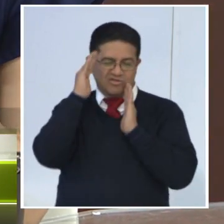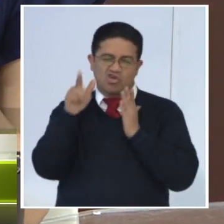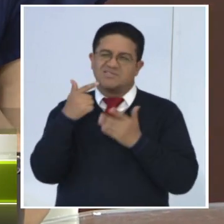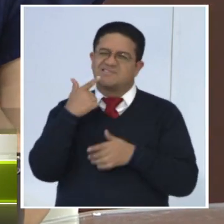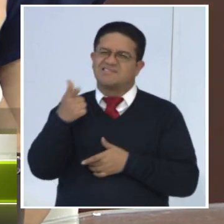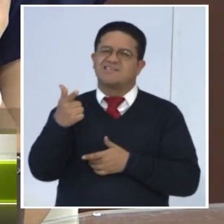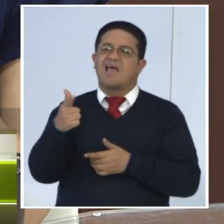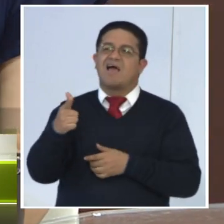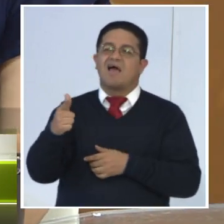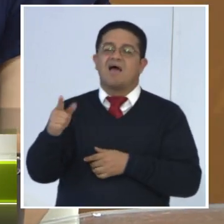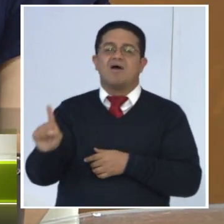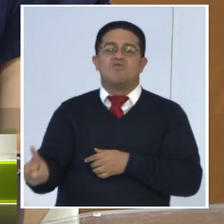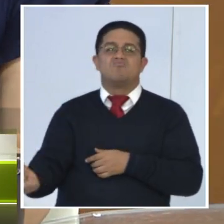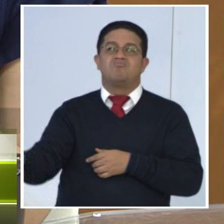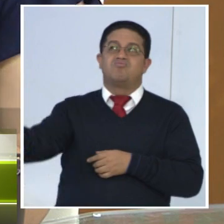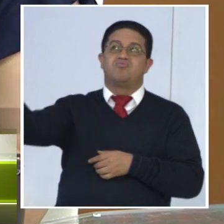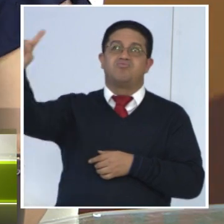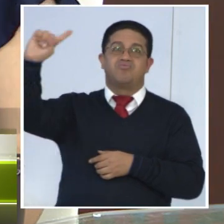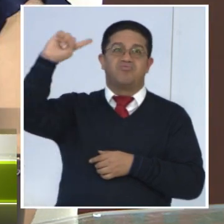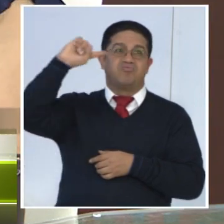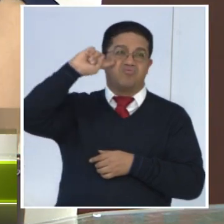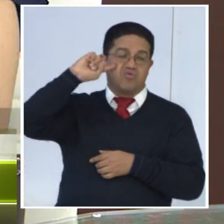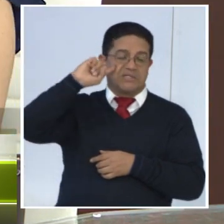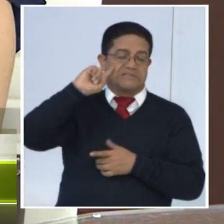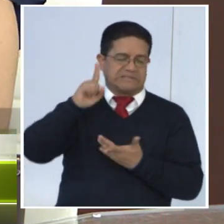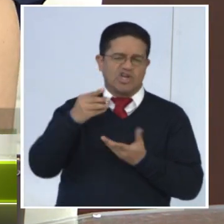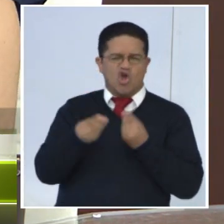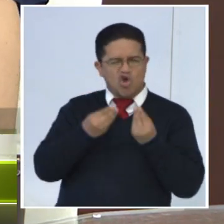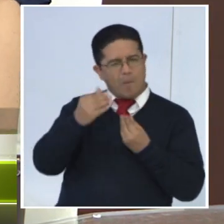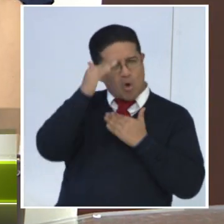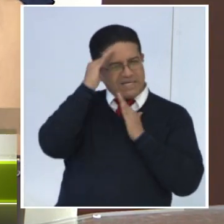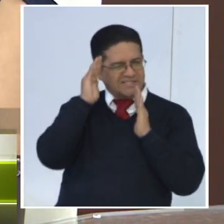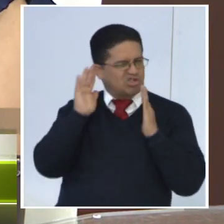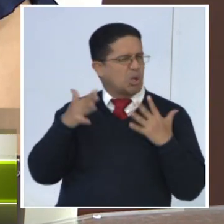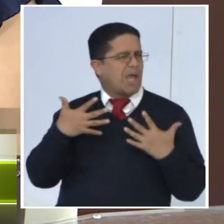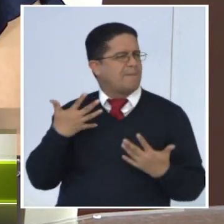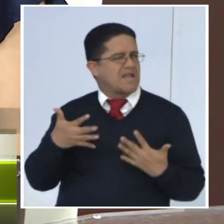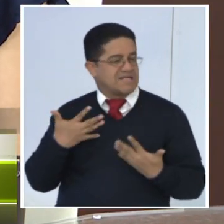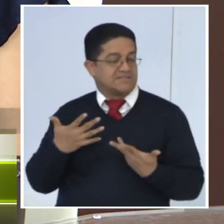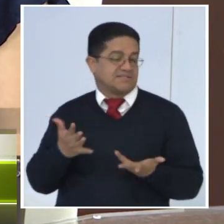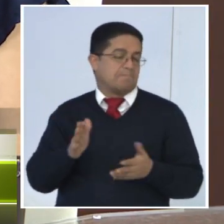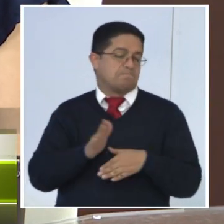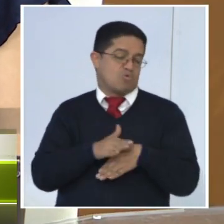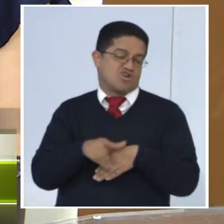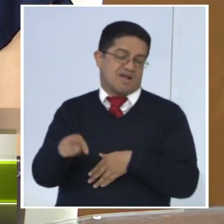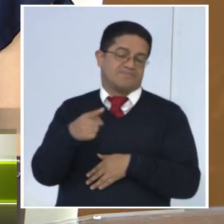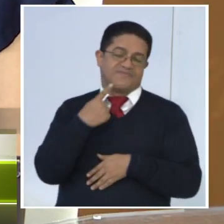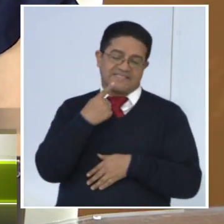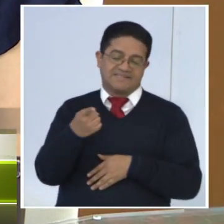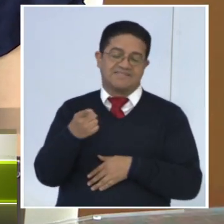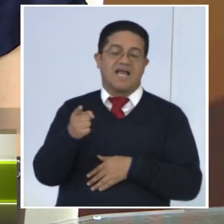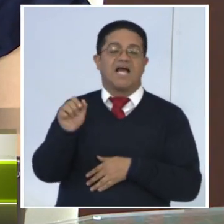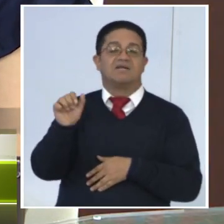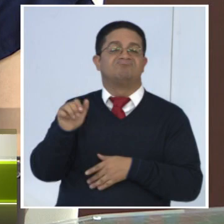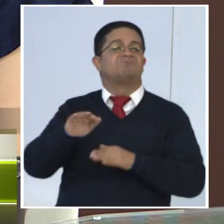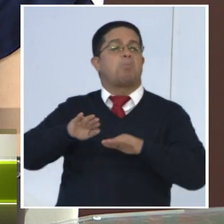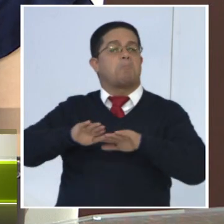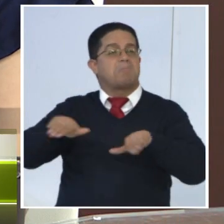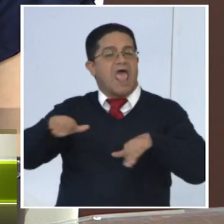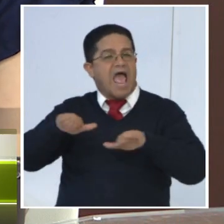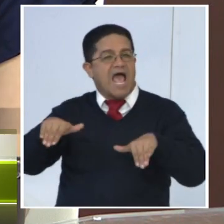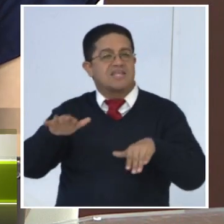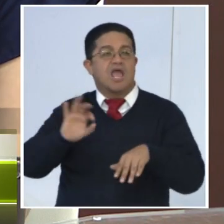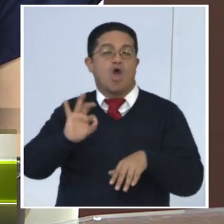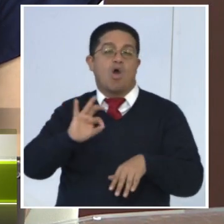podemos hacer ante emergencias? Porque, bueno, puede ser arena, como nos decía, en la playa, puede ser algún tipo de objeto, incluso a mí me ha pasado